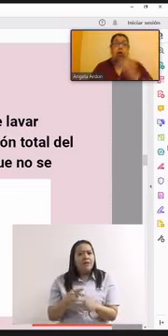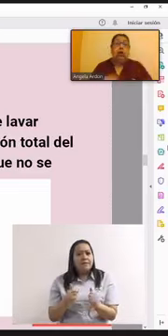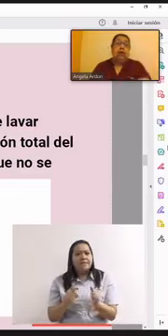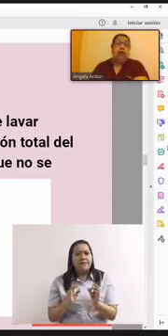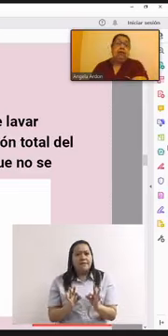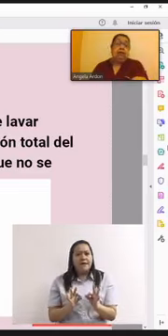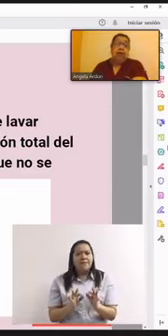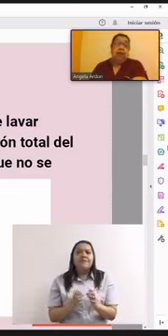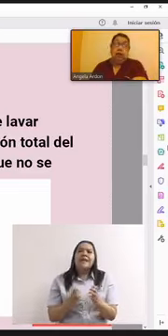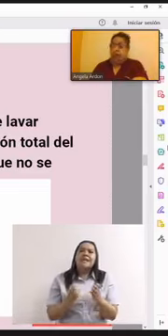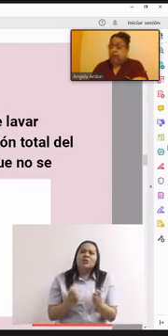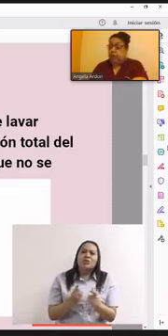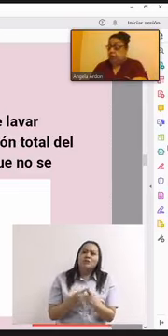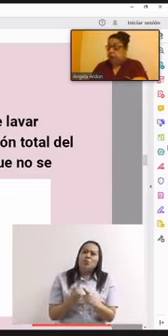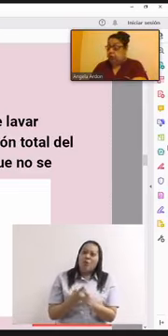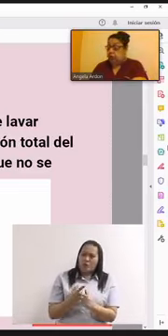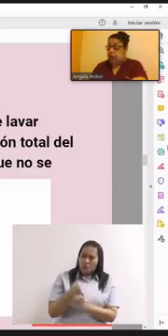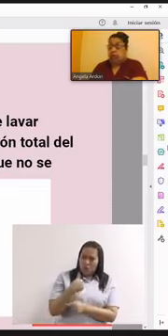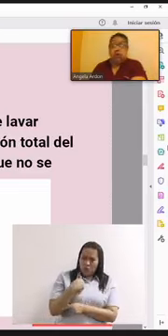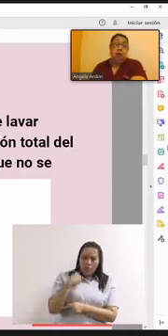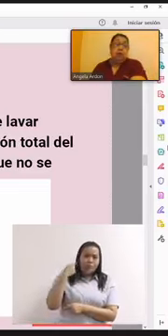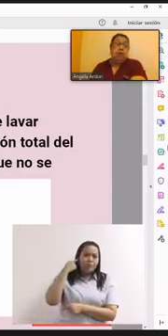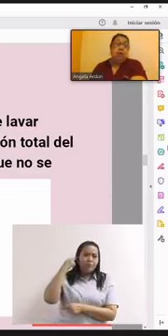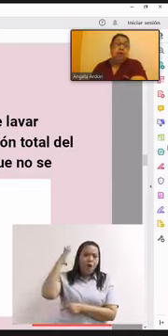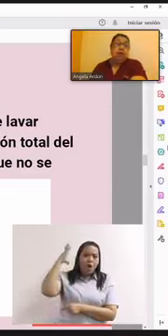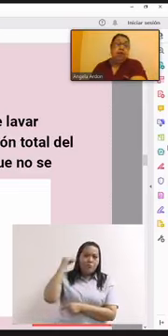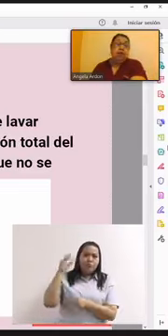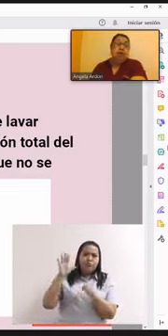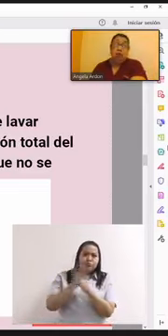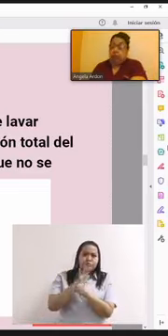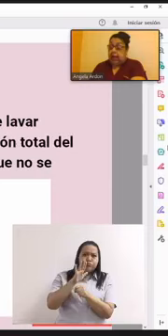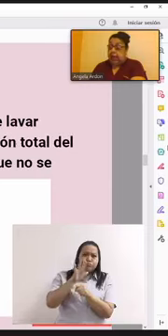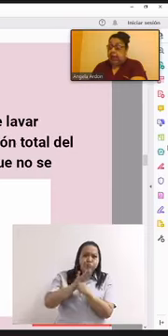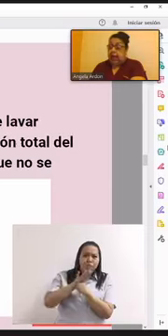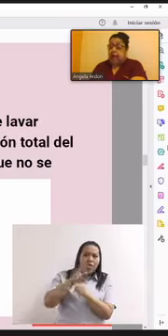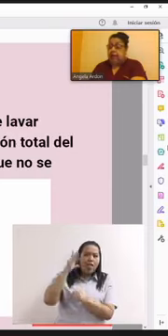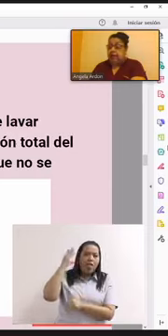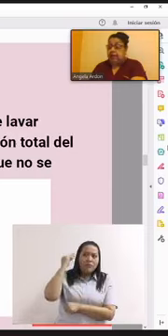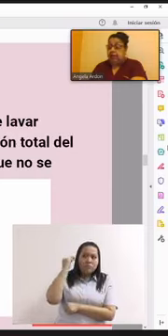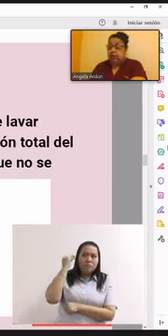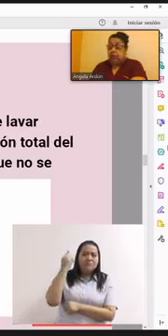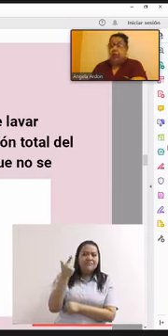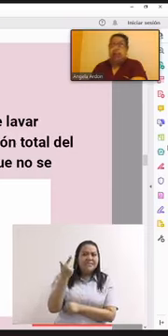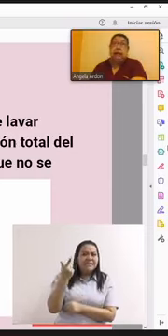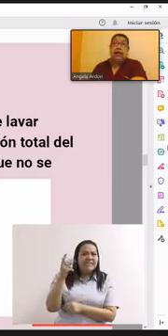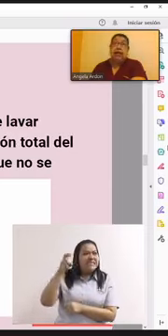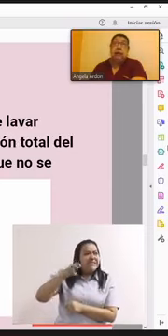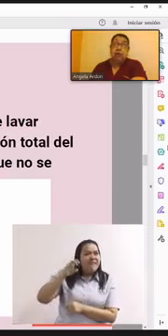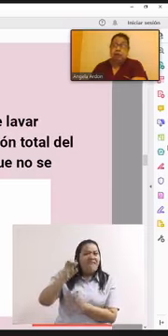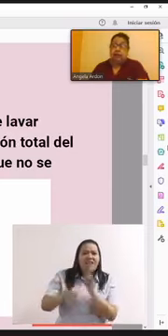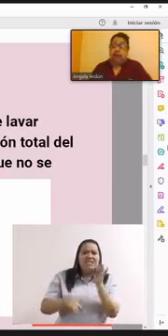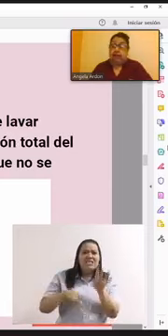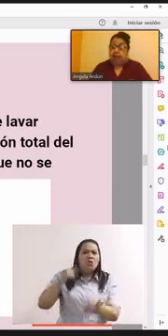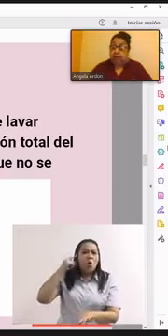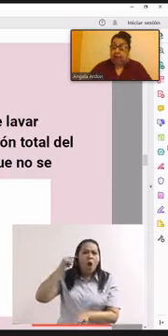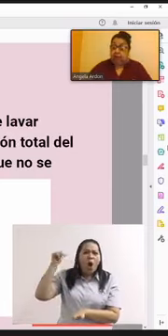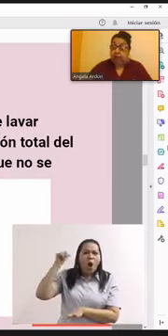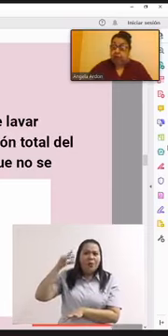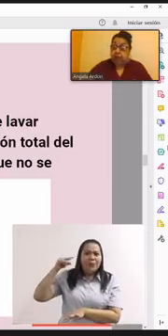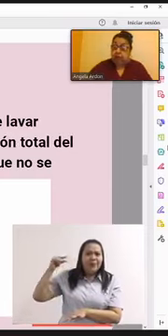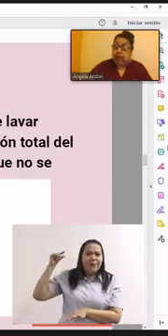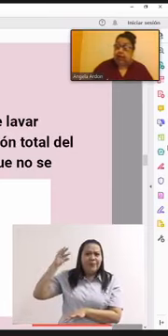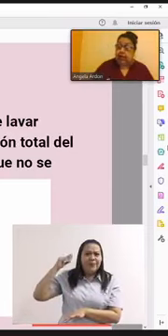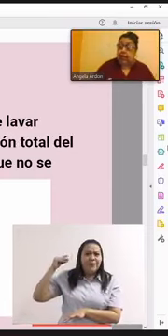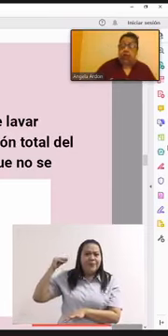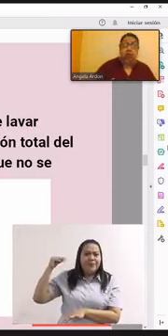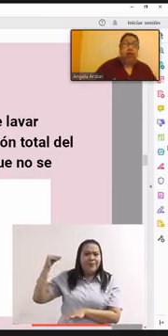cuando sentimos que nos taponean los oídos? A veces sentimos que es un aire, a veces sentimos que tenemos diferentes aspectos,